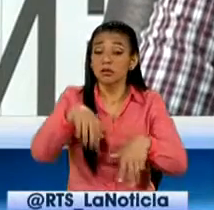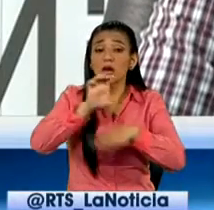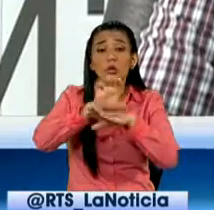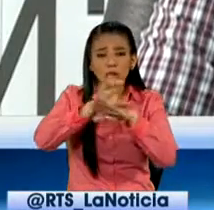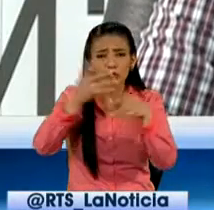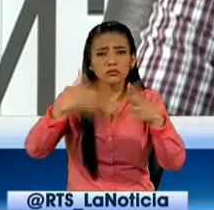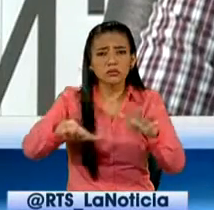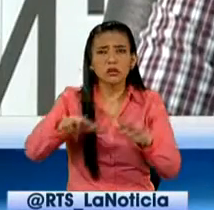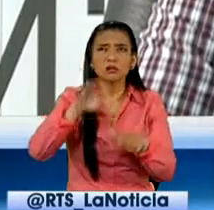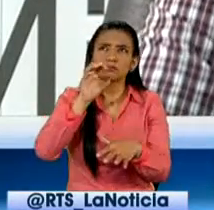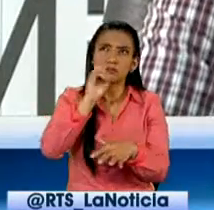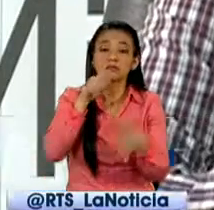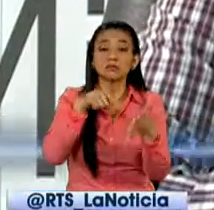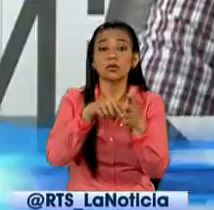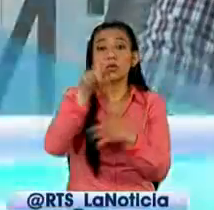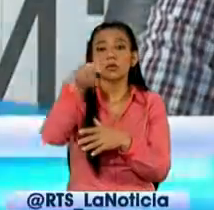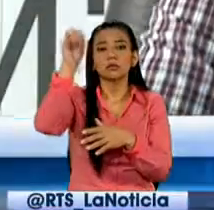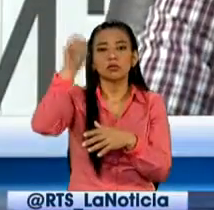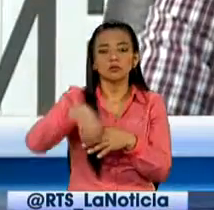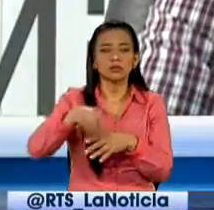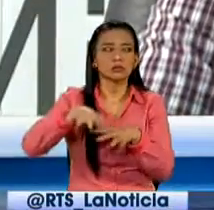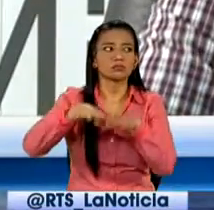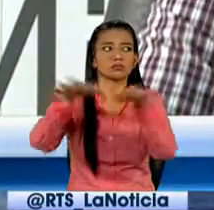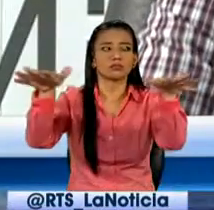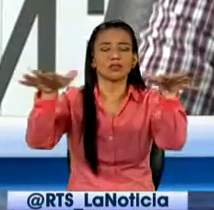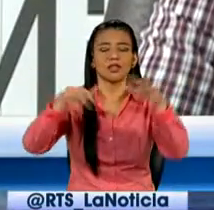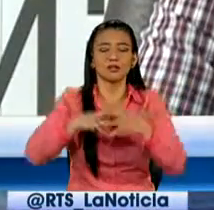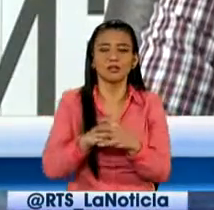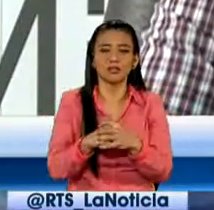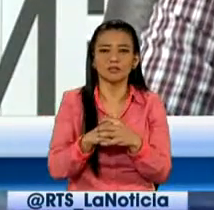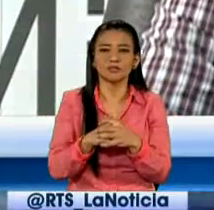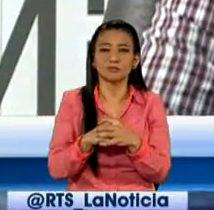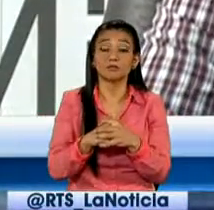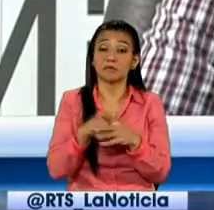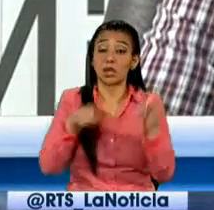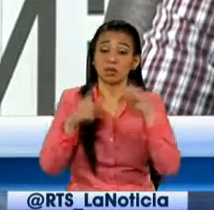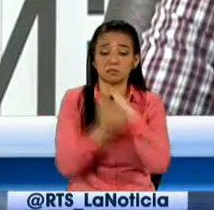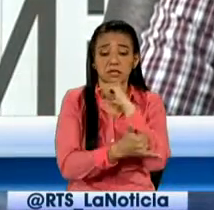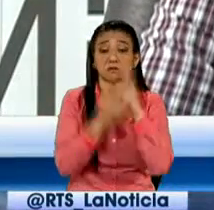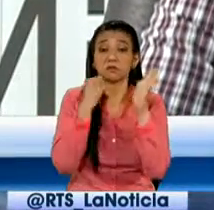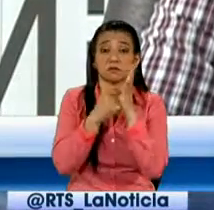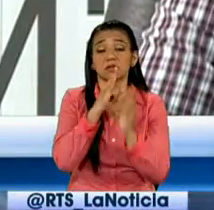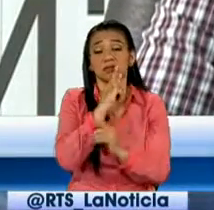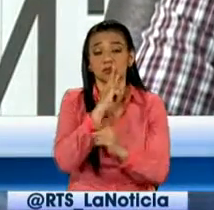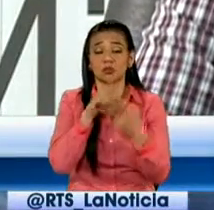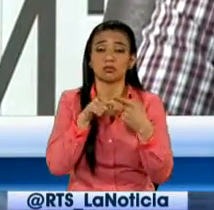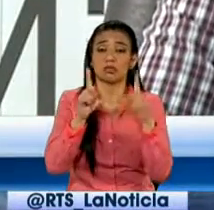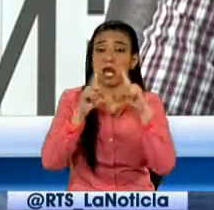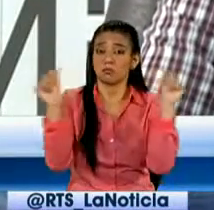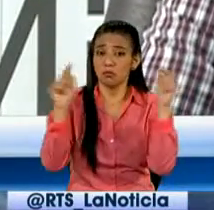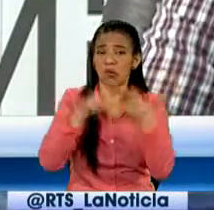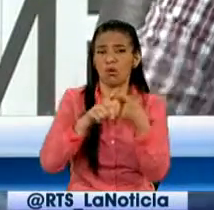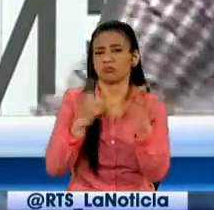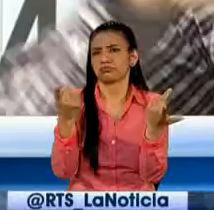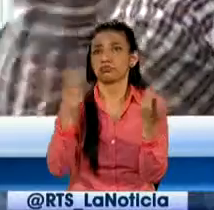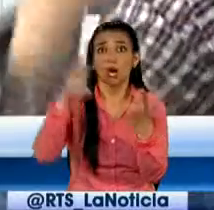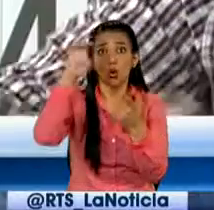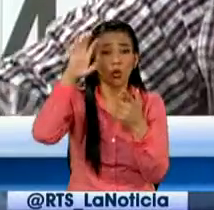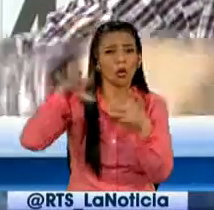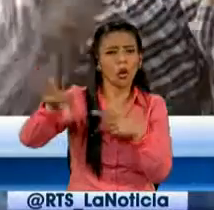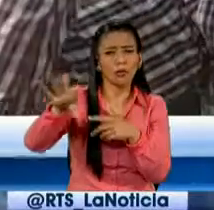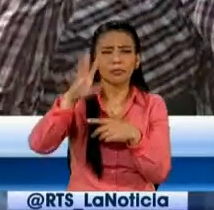con 0.01% de las emisiones globales, mientras que países como Estados Unidos, como Japón y como la Unión Europea